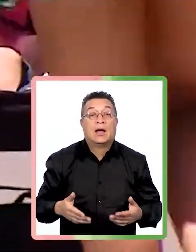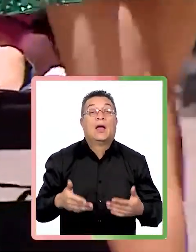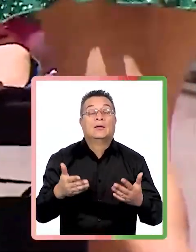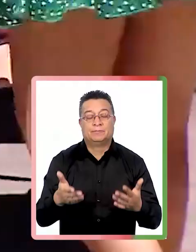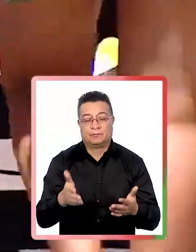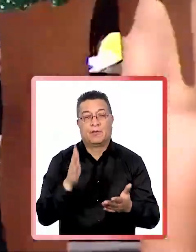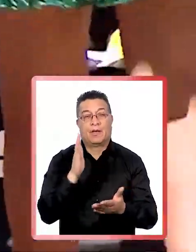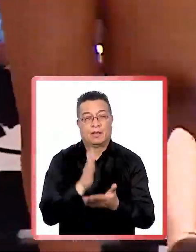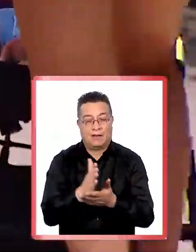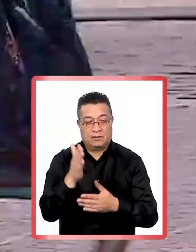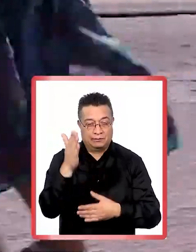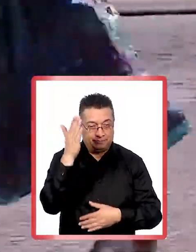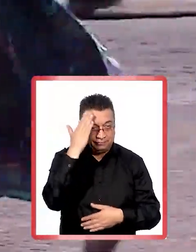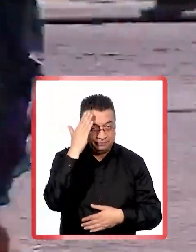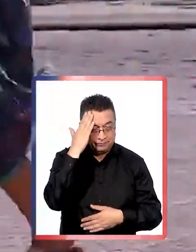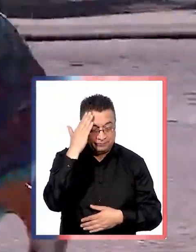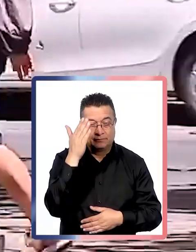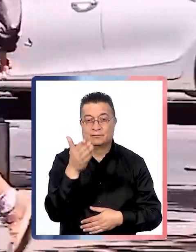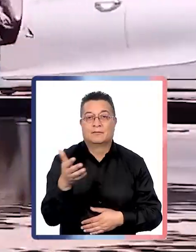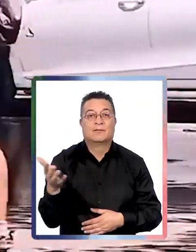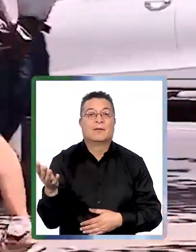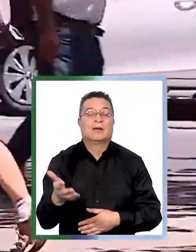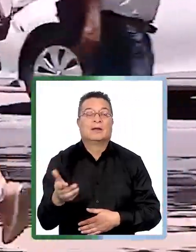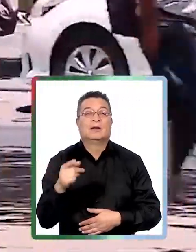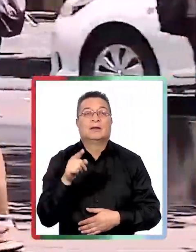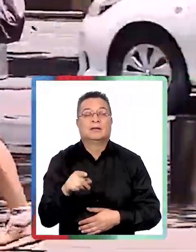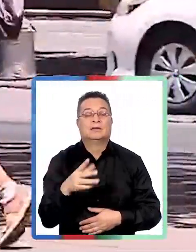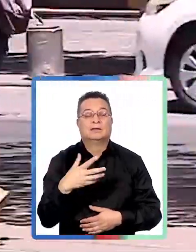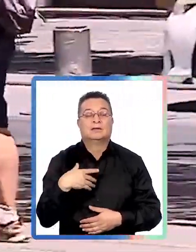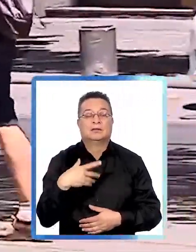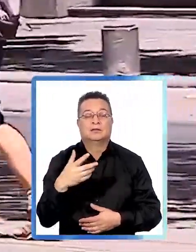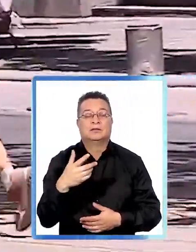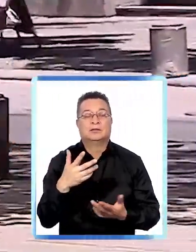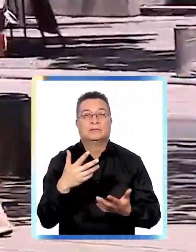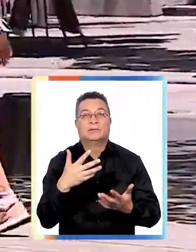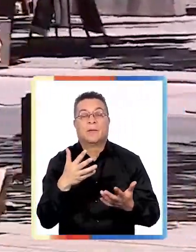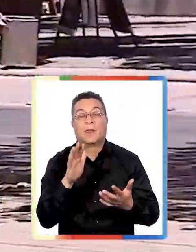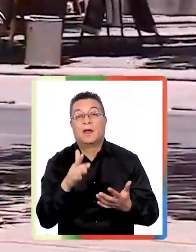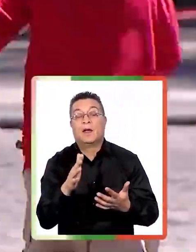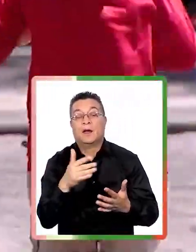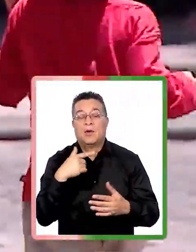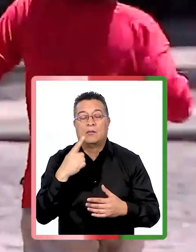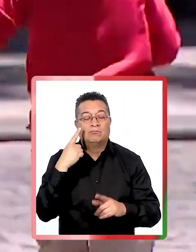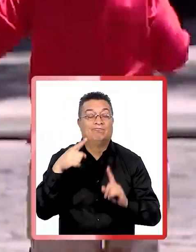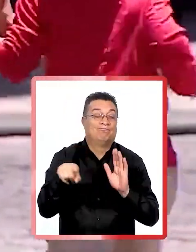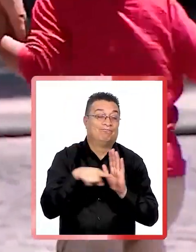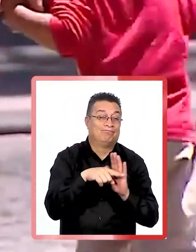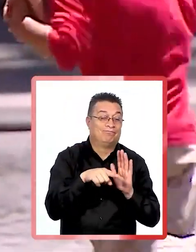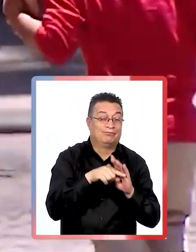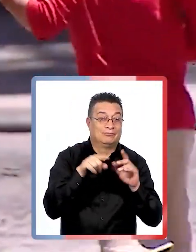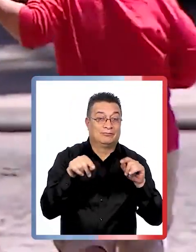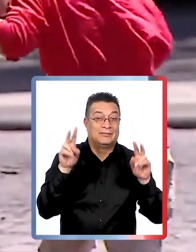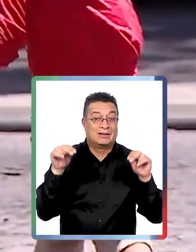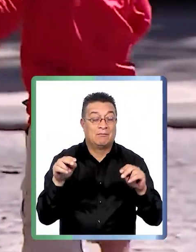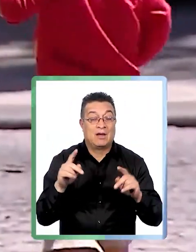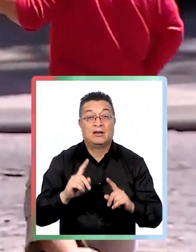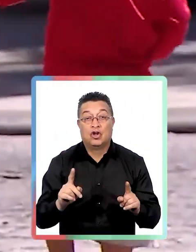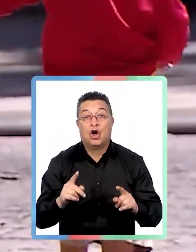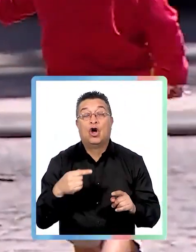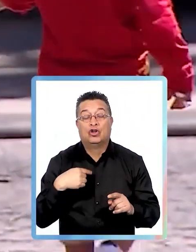Mira, hay que considerar acá que sin querer ser así pesimista al